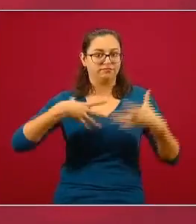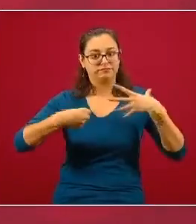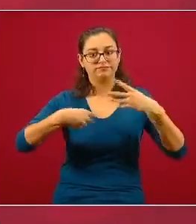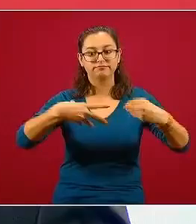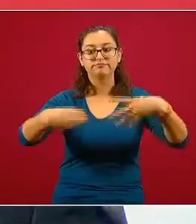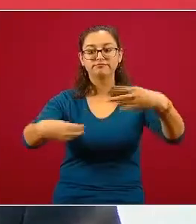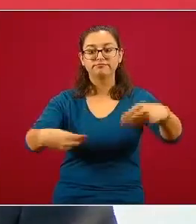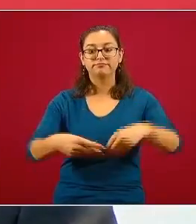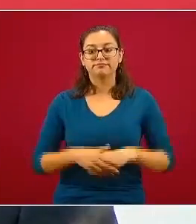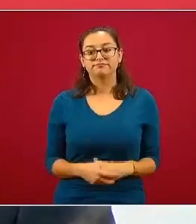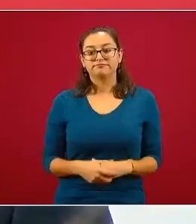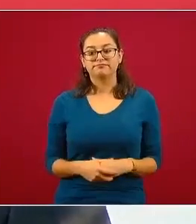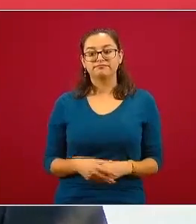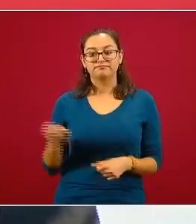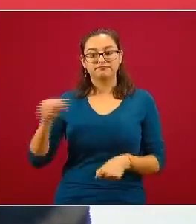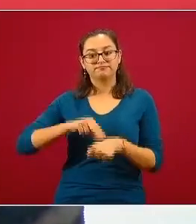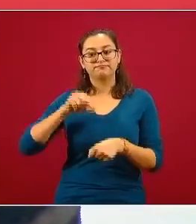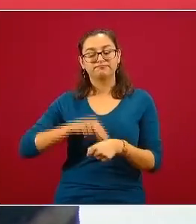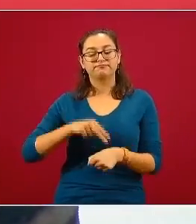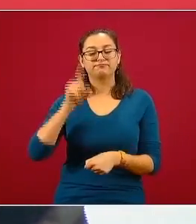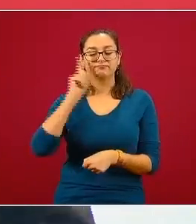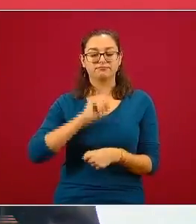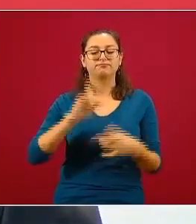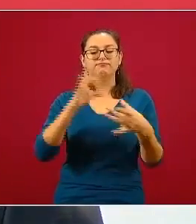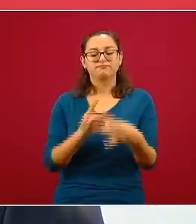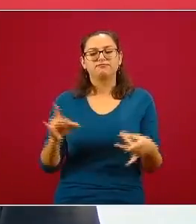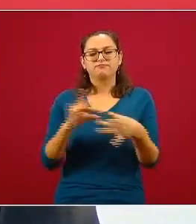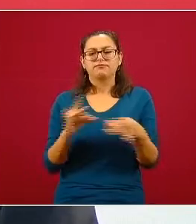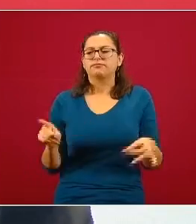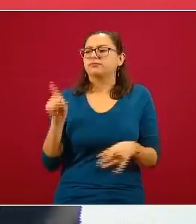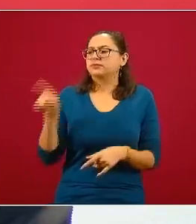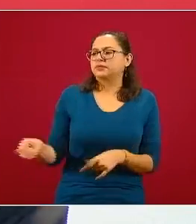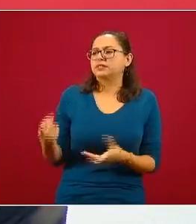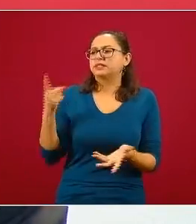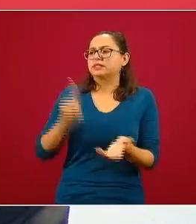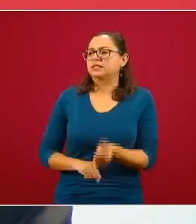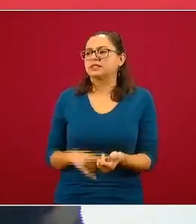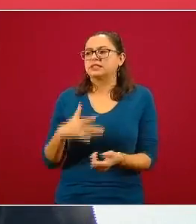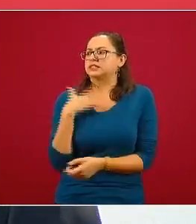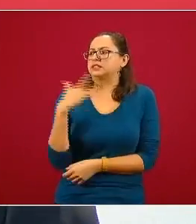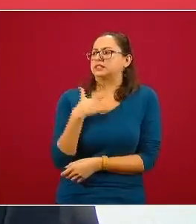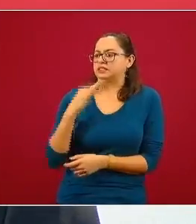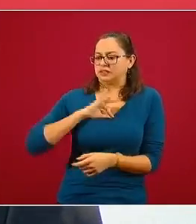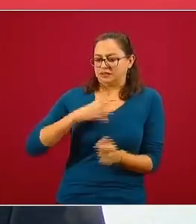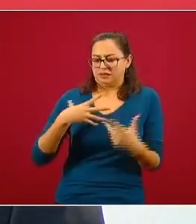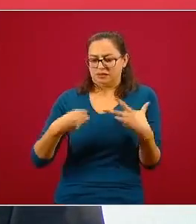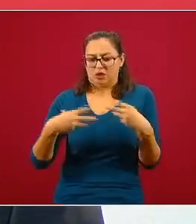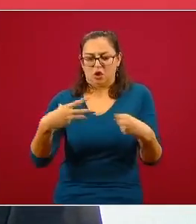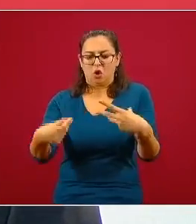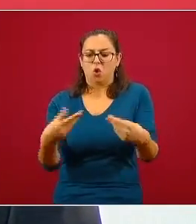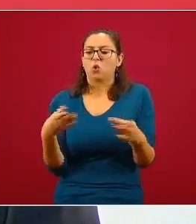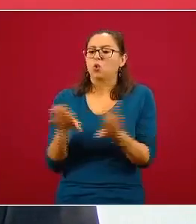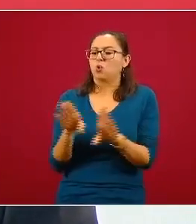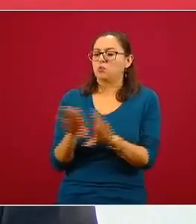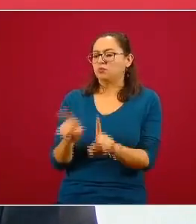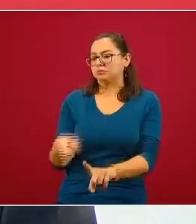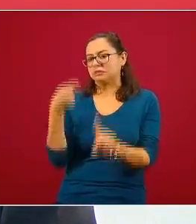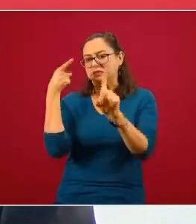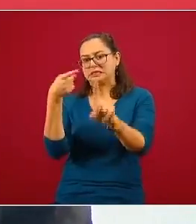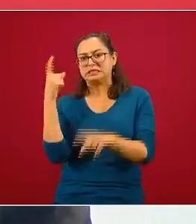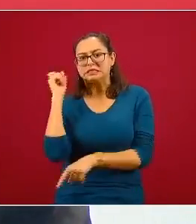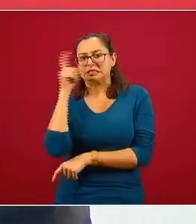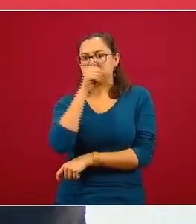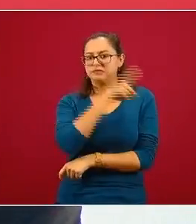esta. Entonces, la doctora nos va a compartir cómo vivió el Hospital General de México la pandemia de COVID, cuáles fueron los retos,